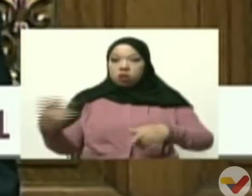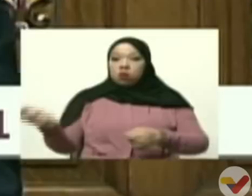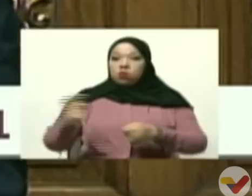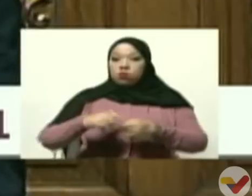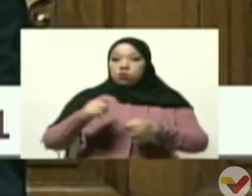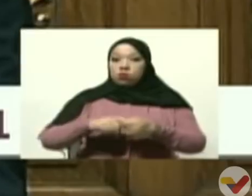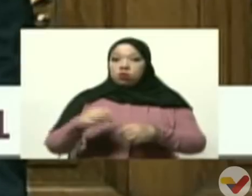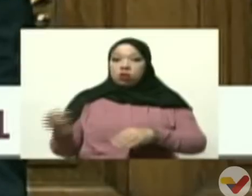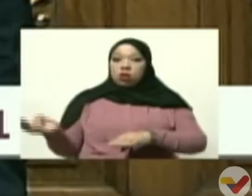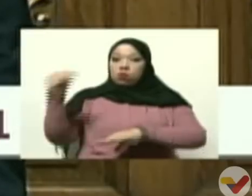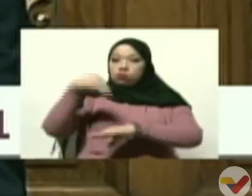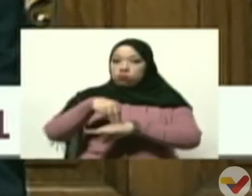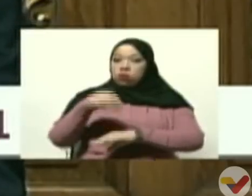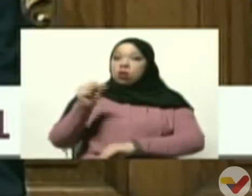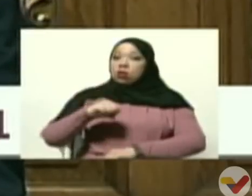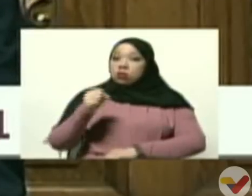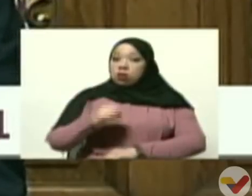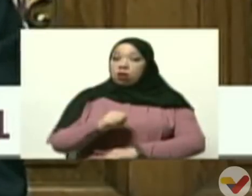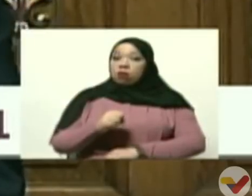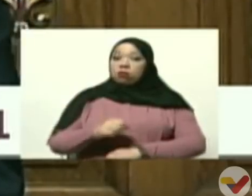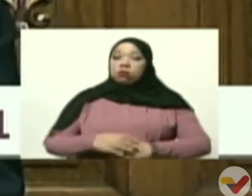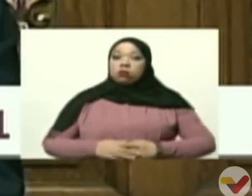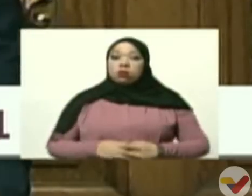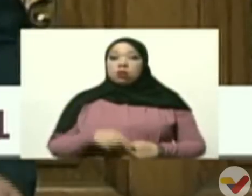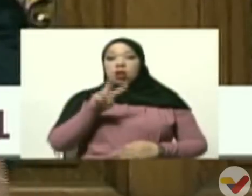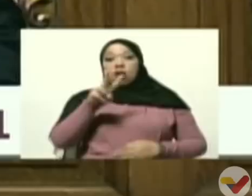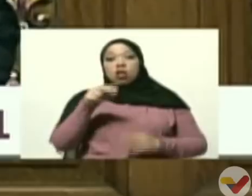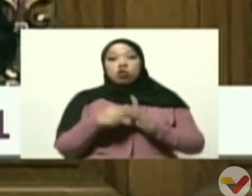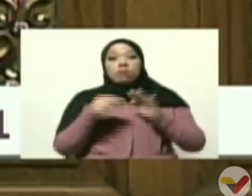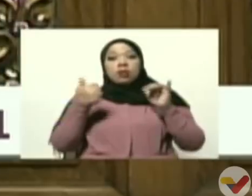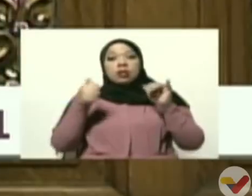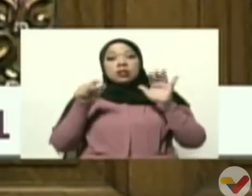municipio de Zamora. En el 2016...